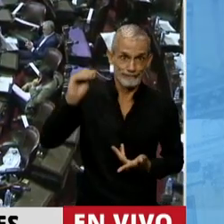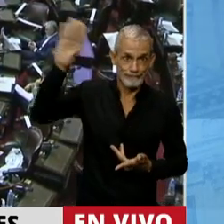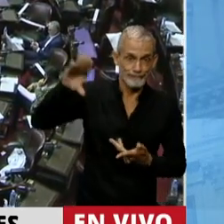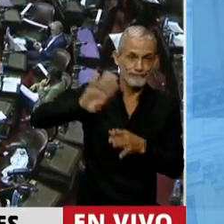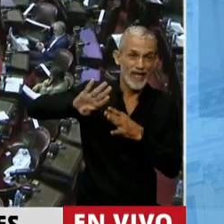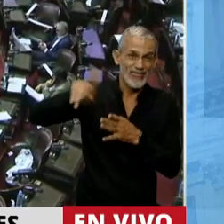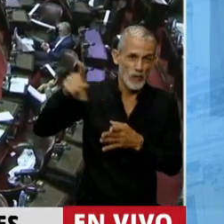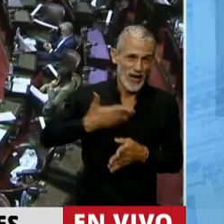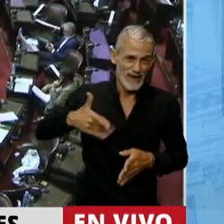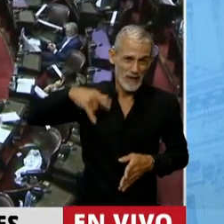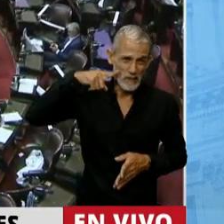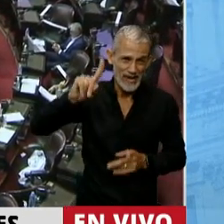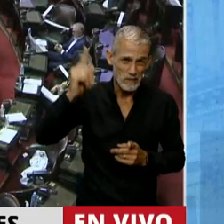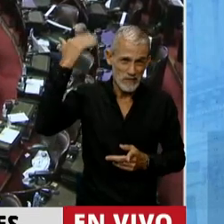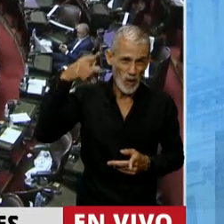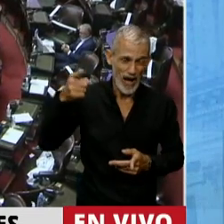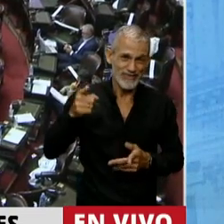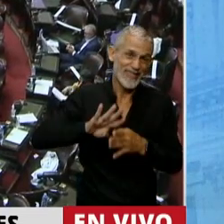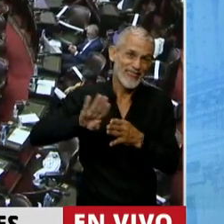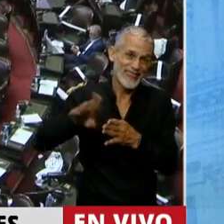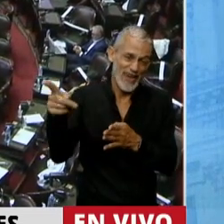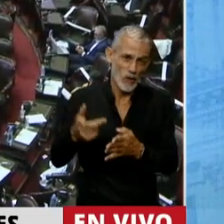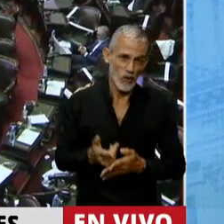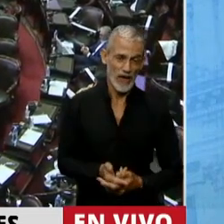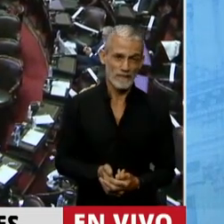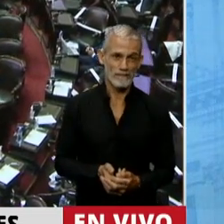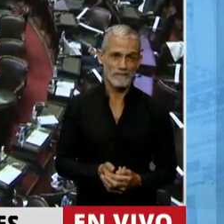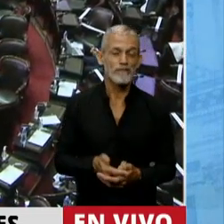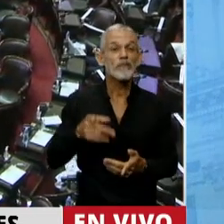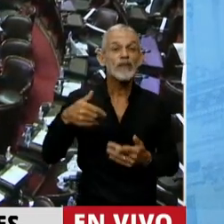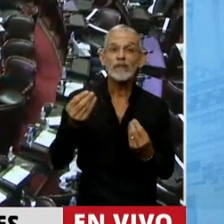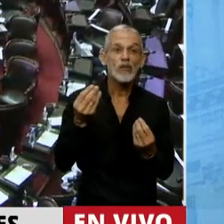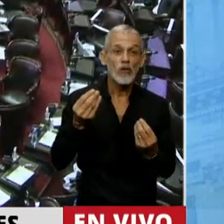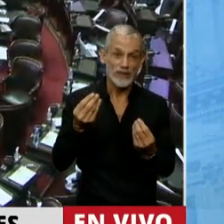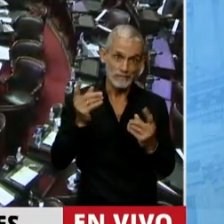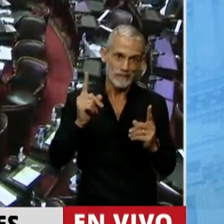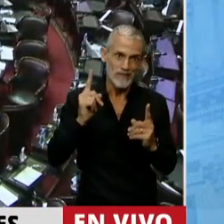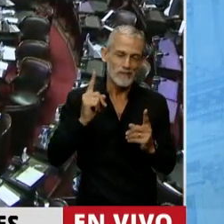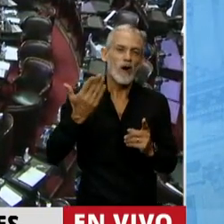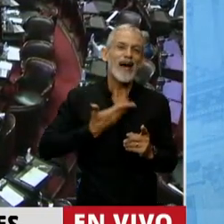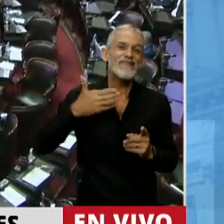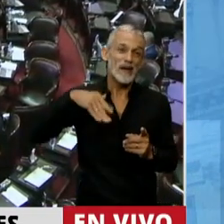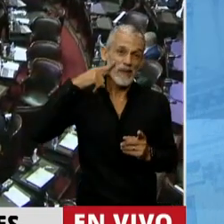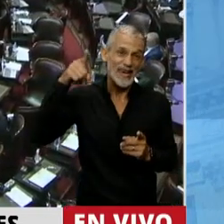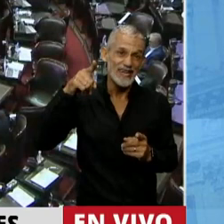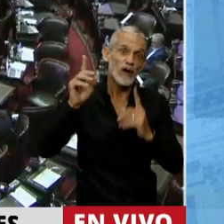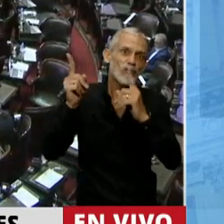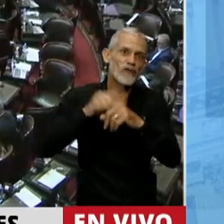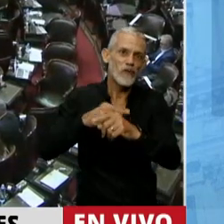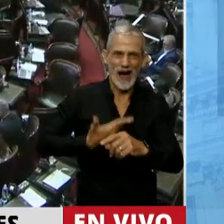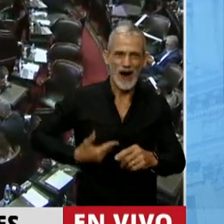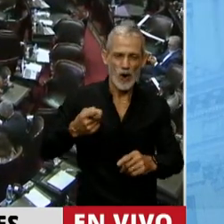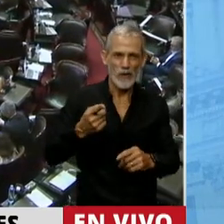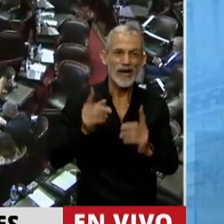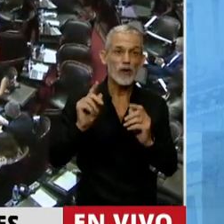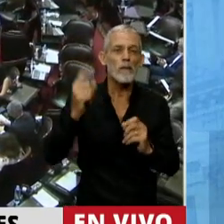pagar la usurera y fraudulenta deuda externa. Va a parar a lo único sustentable para este gobierno,